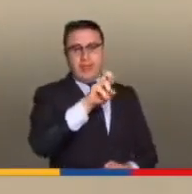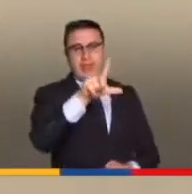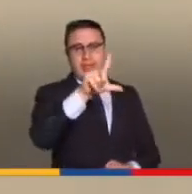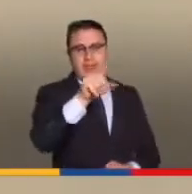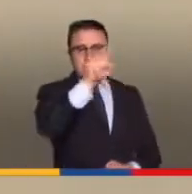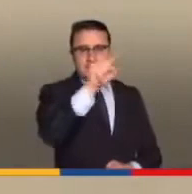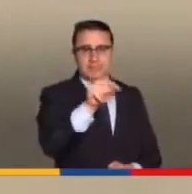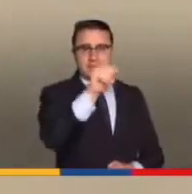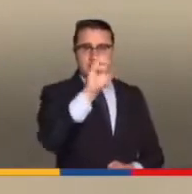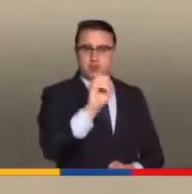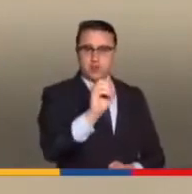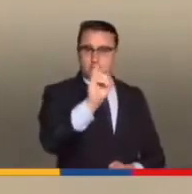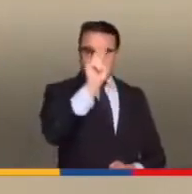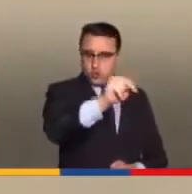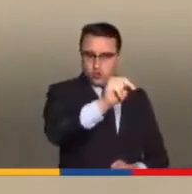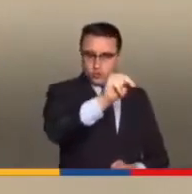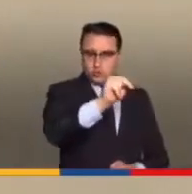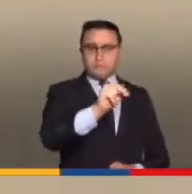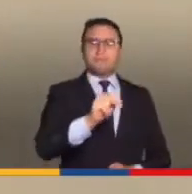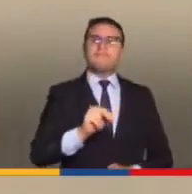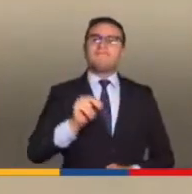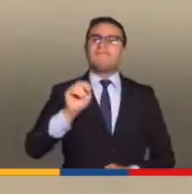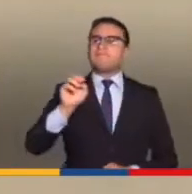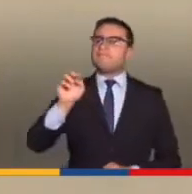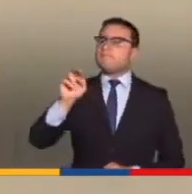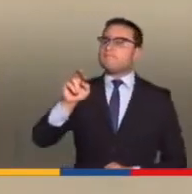Nelson de Jesús Palacio Cárdenas,